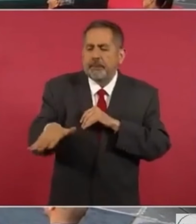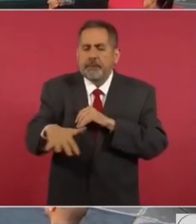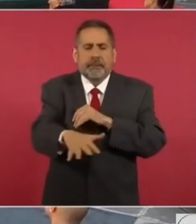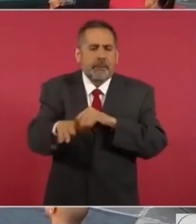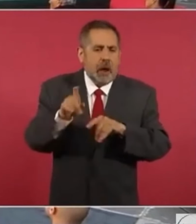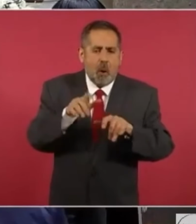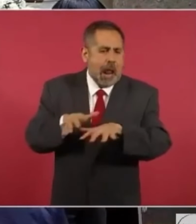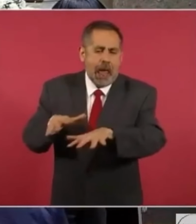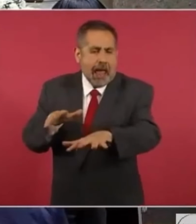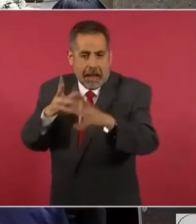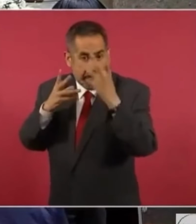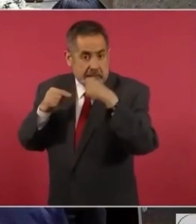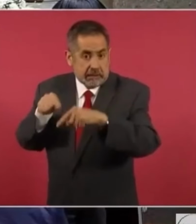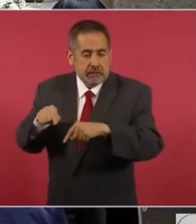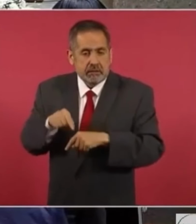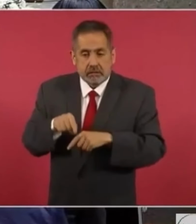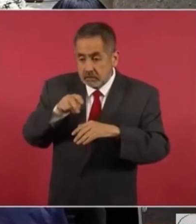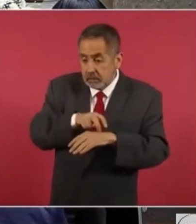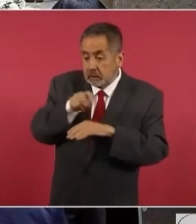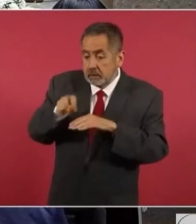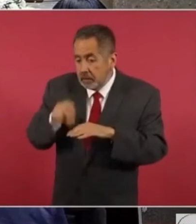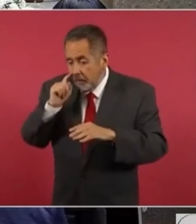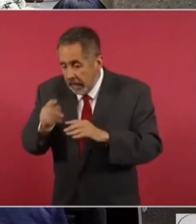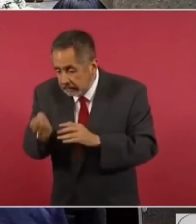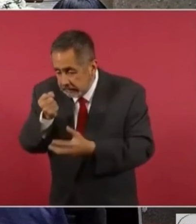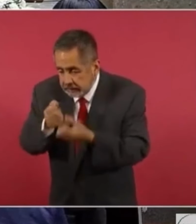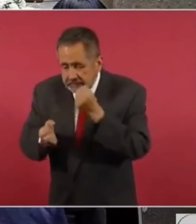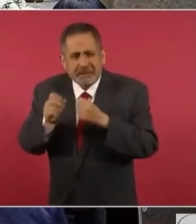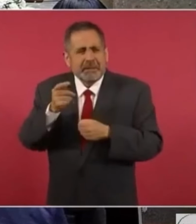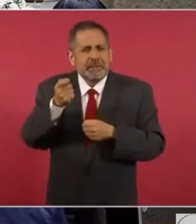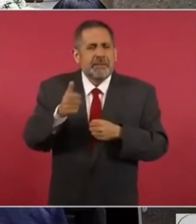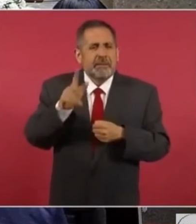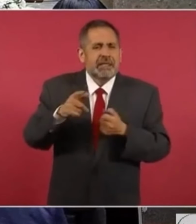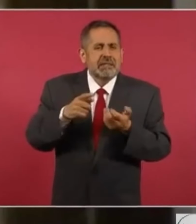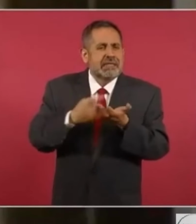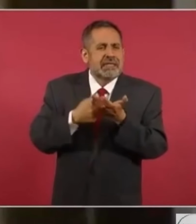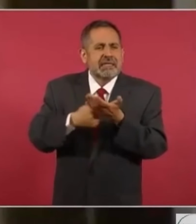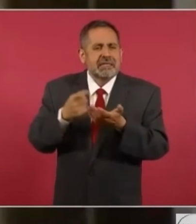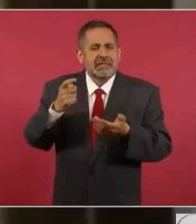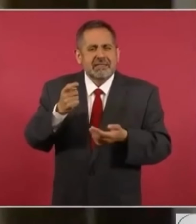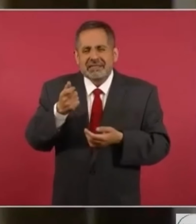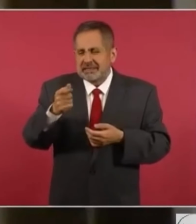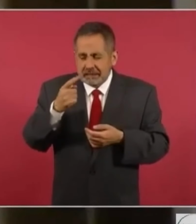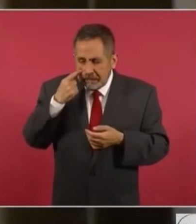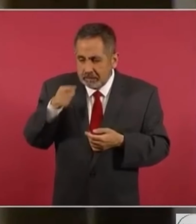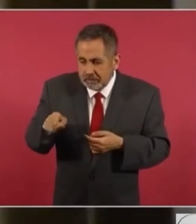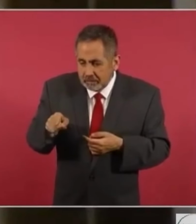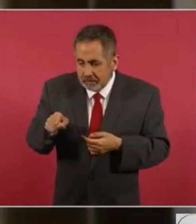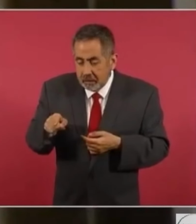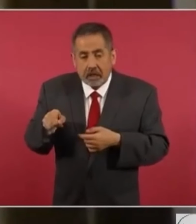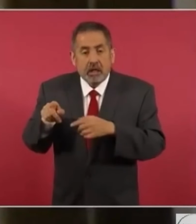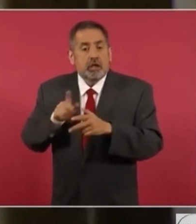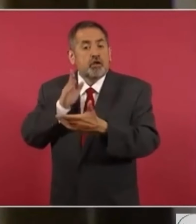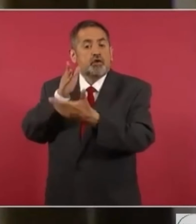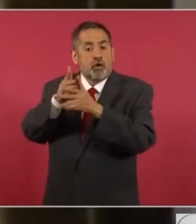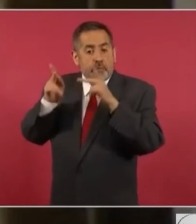agua, entran a los arroyos a pescar como una especie de acociles. Y también les puedo presumir que cuando